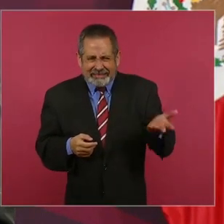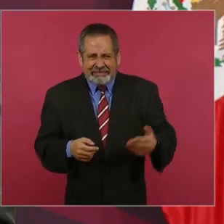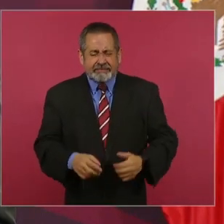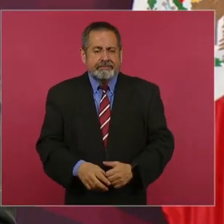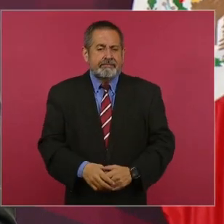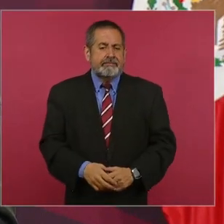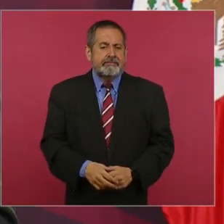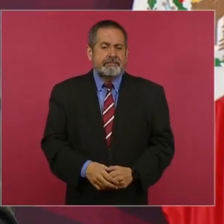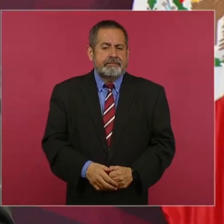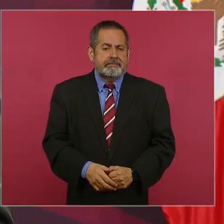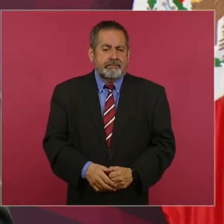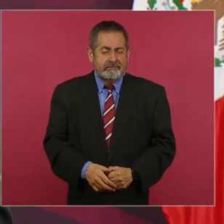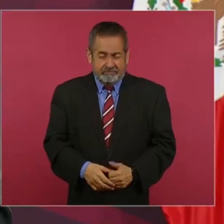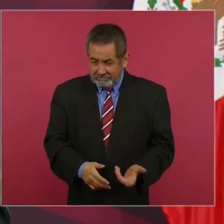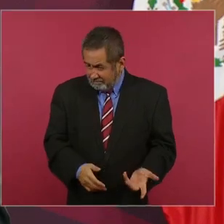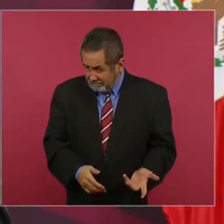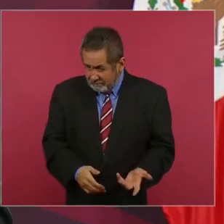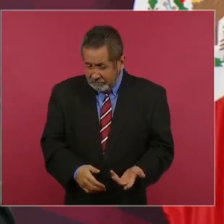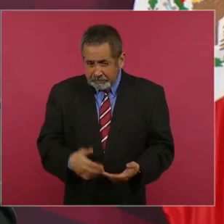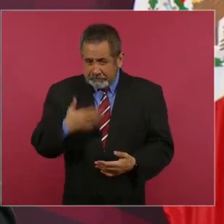está bien